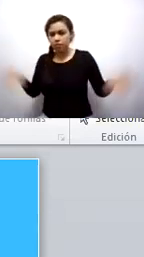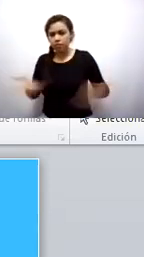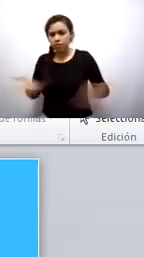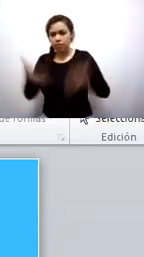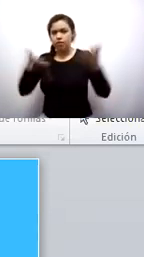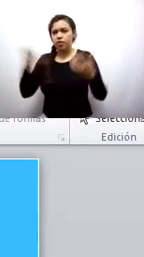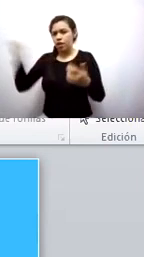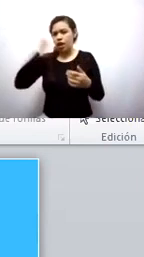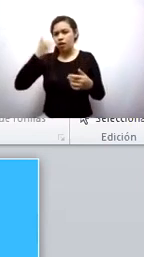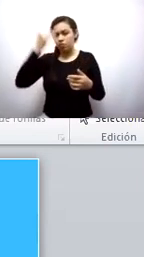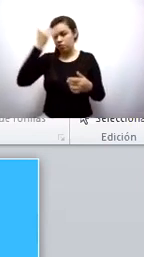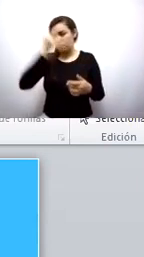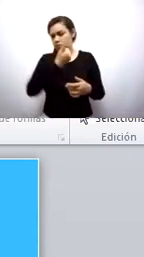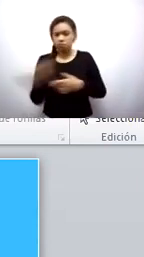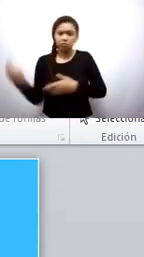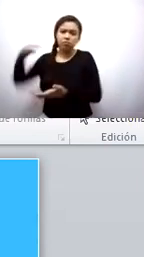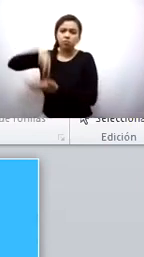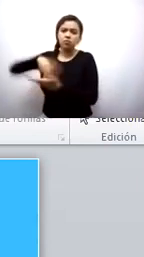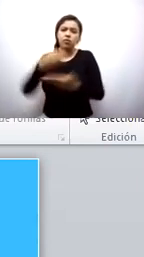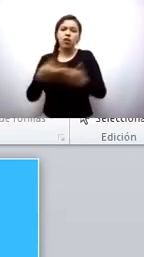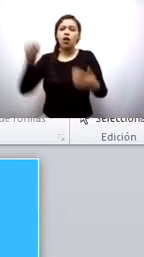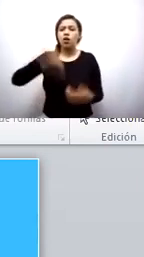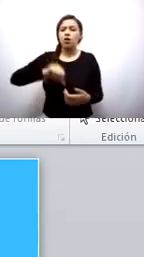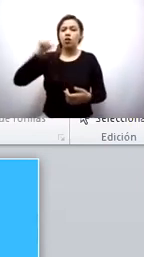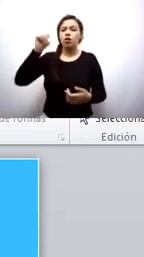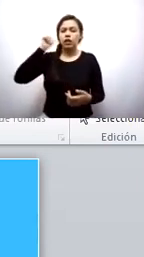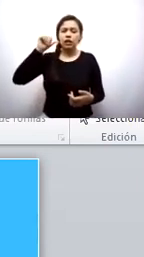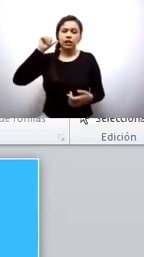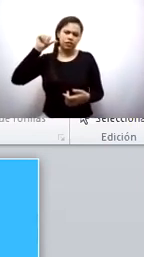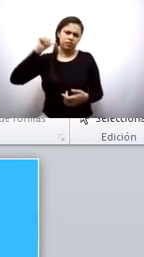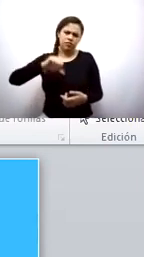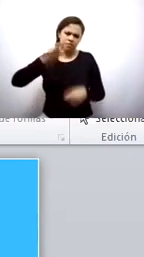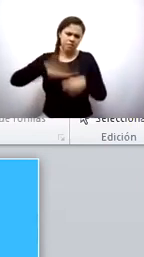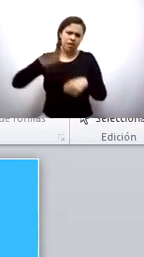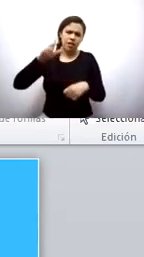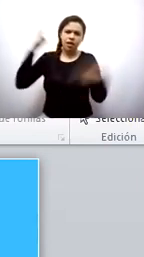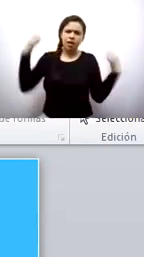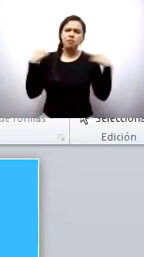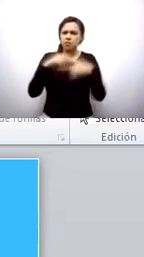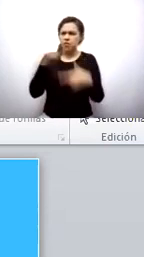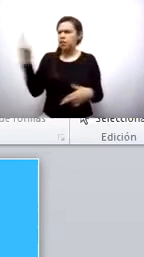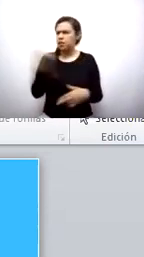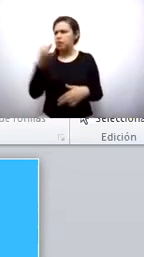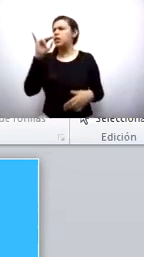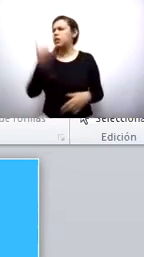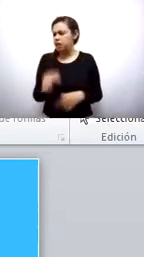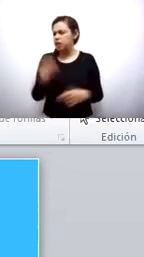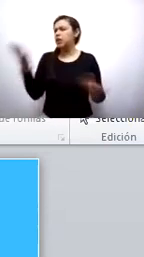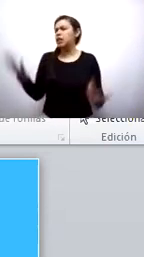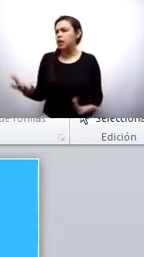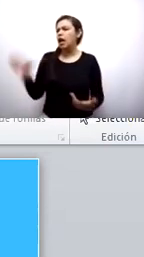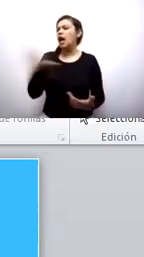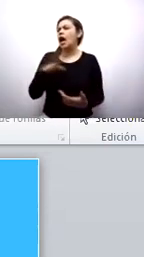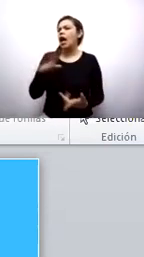que justamente hoy más que nunca ellos se dan cuenta que sí, el profesor es necesario, que a lo mejor les gusta más una explicación de